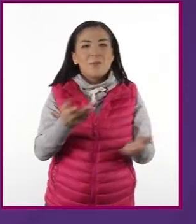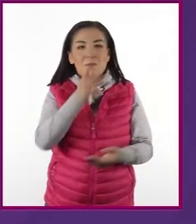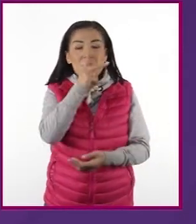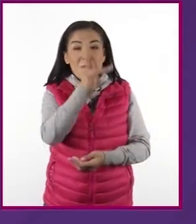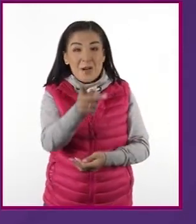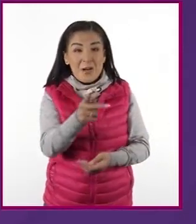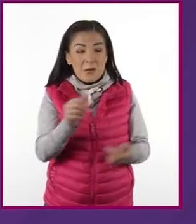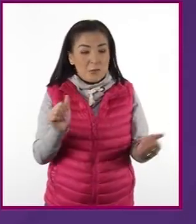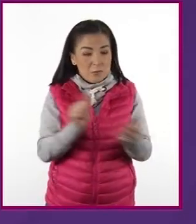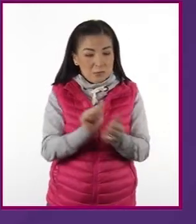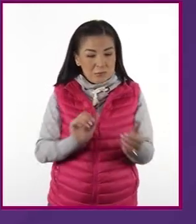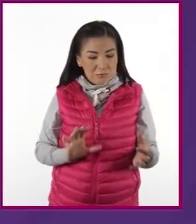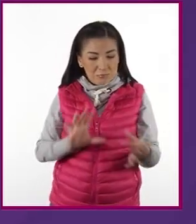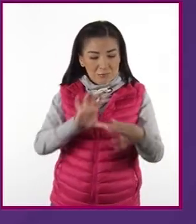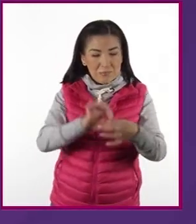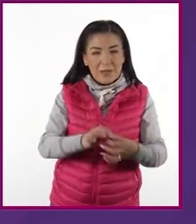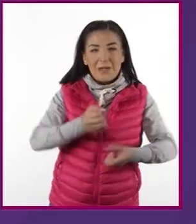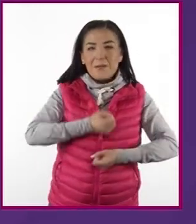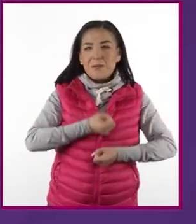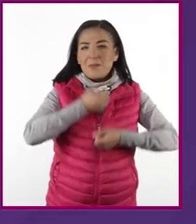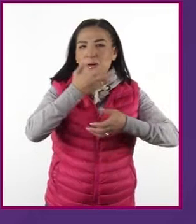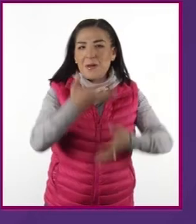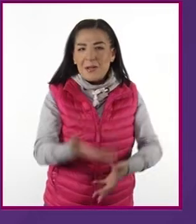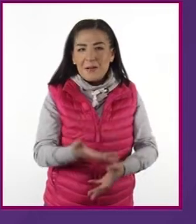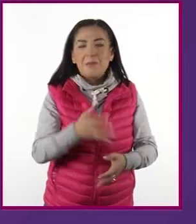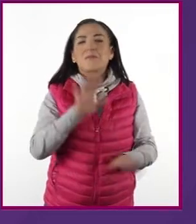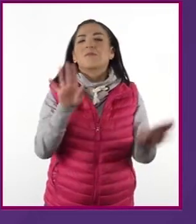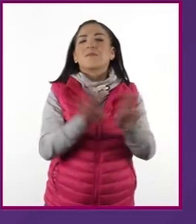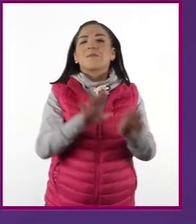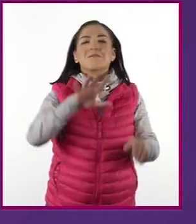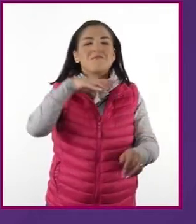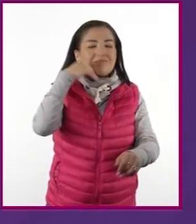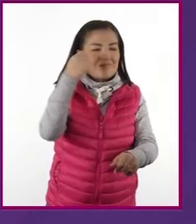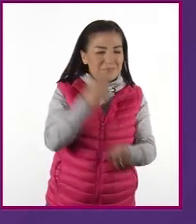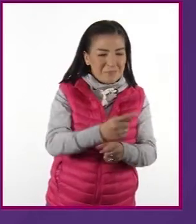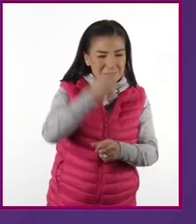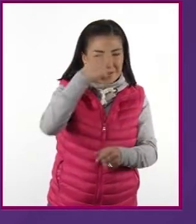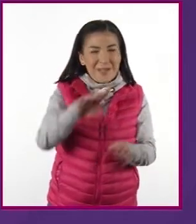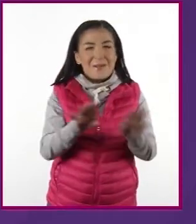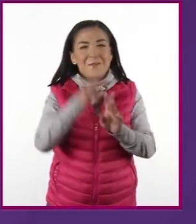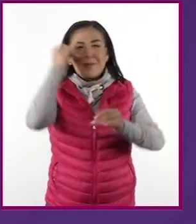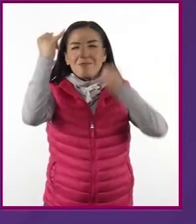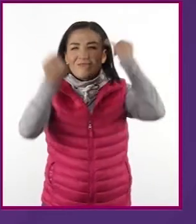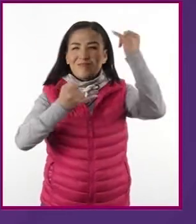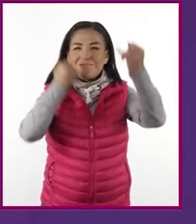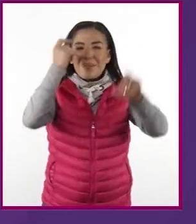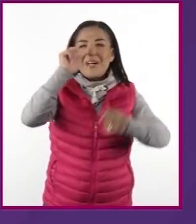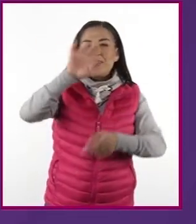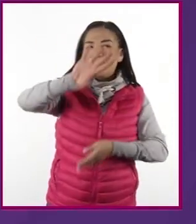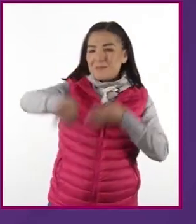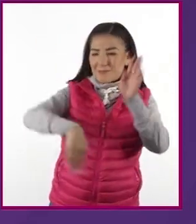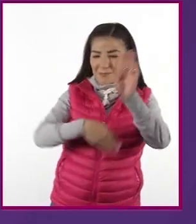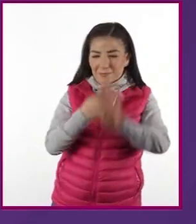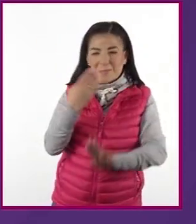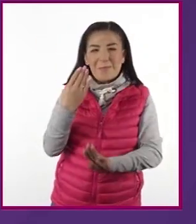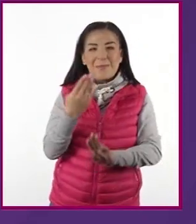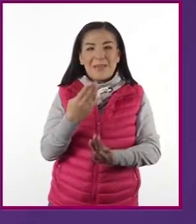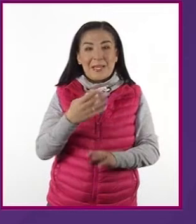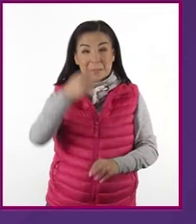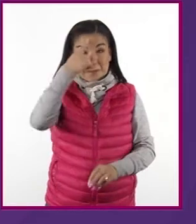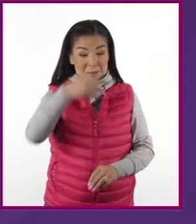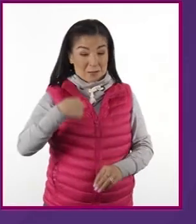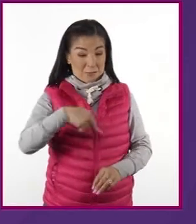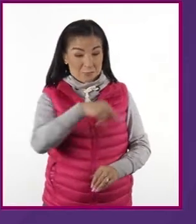poema, con una voluntad de recreación del mundo que nos permite a nosotros, los